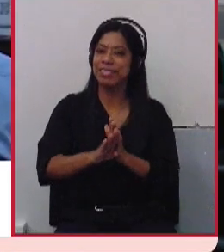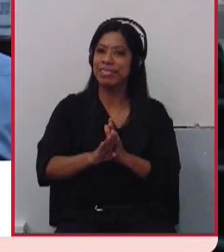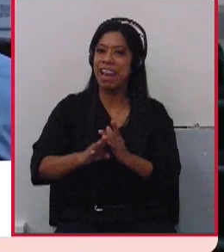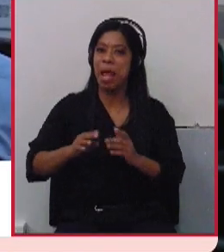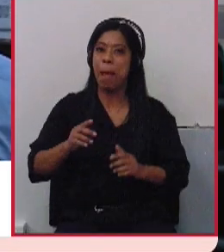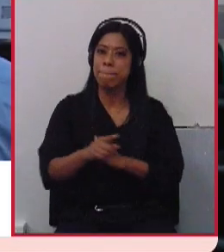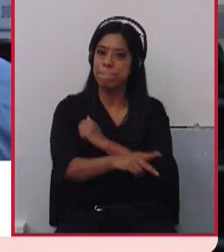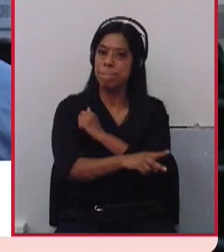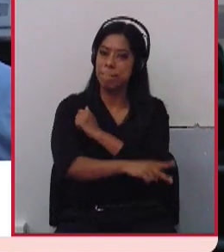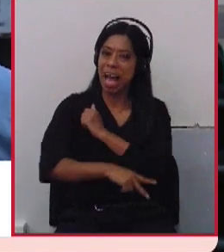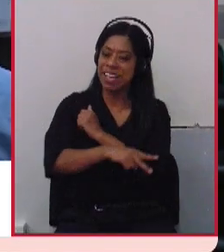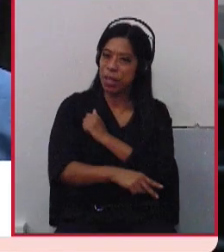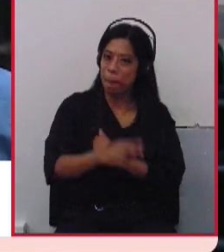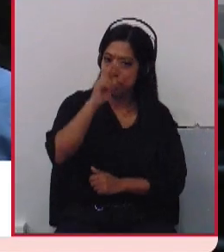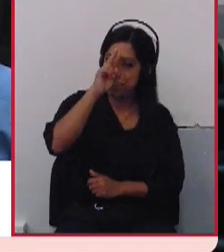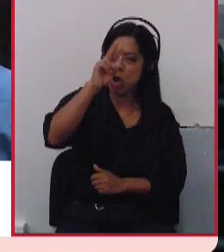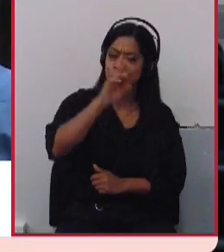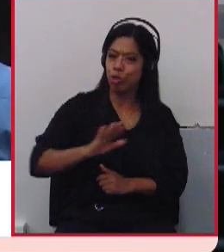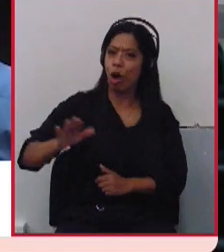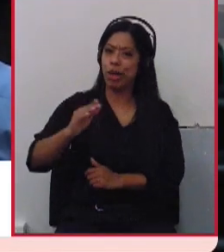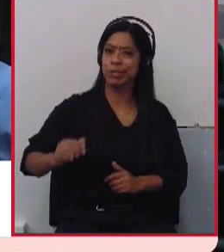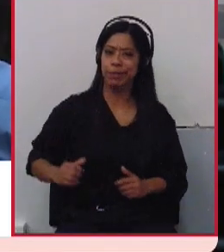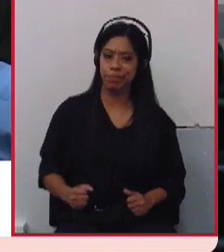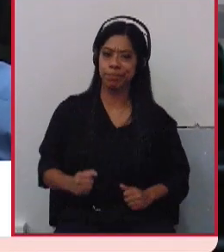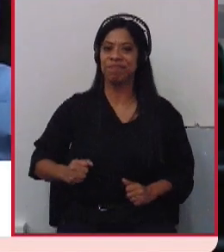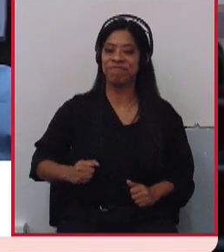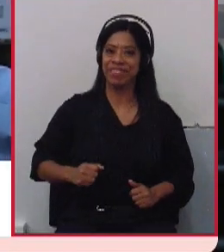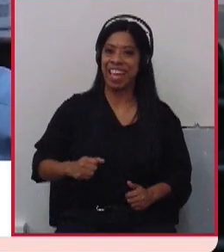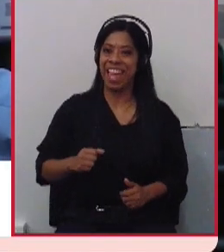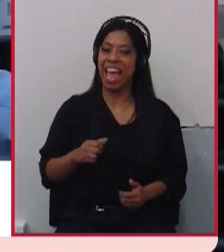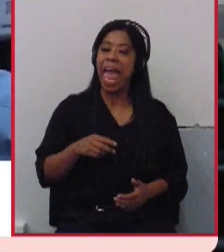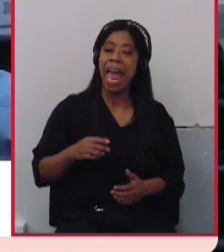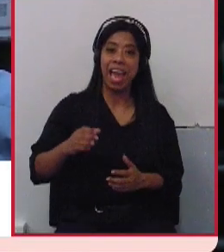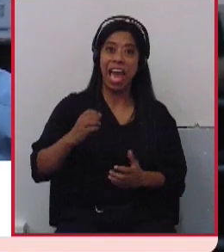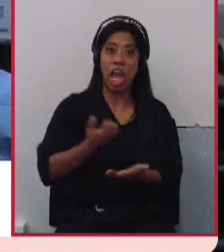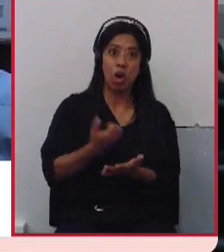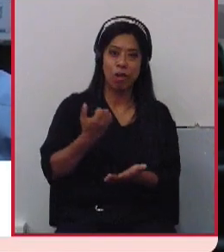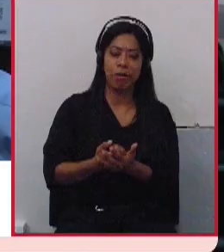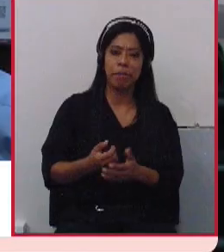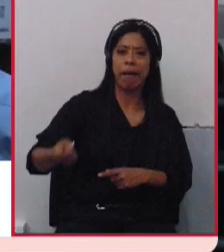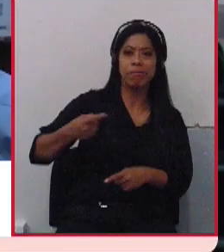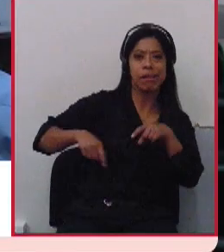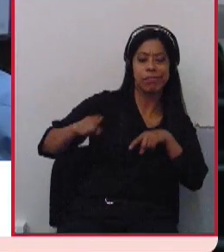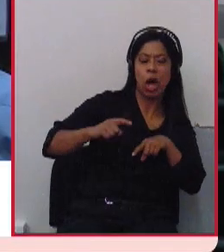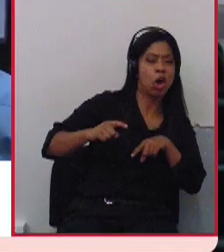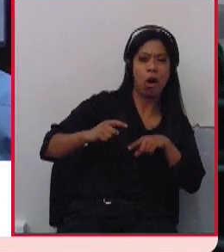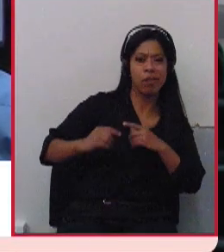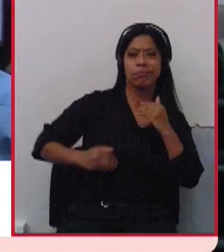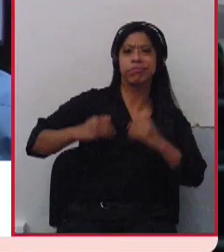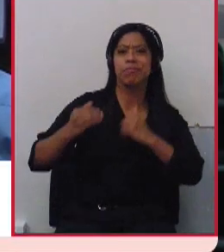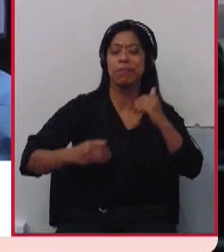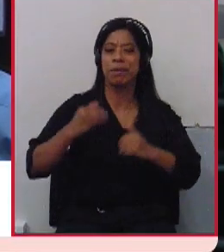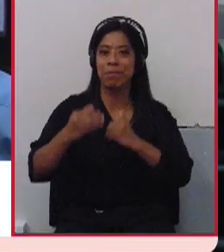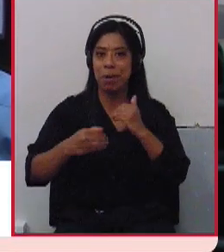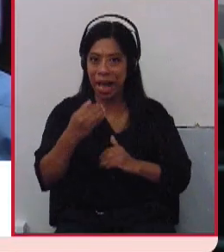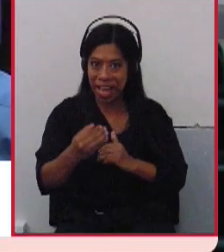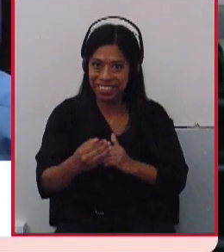al país adelante. Que nuestro país, nuestra economía, que no se quede para atrás, ¿no? Que sigamos